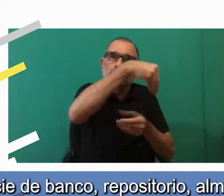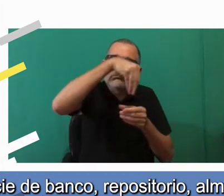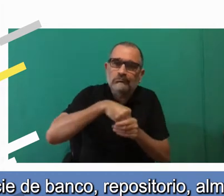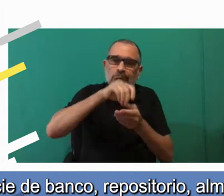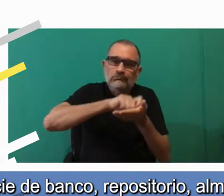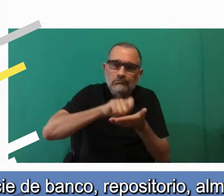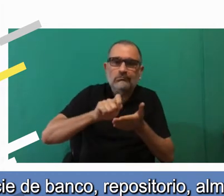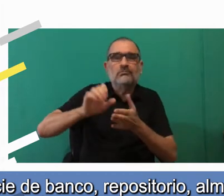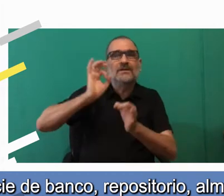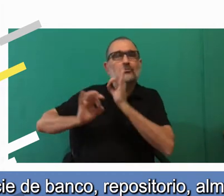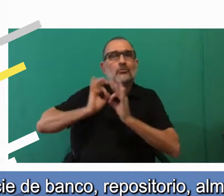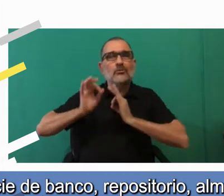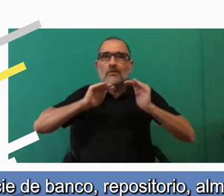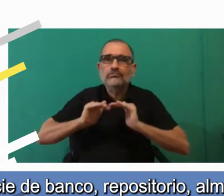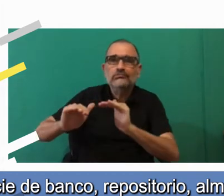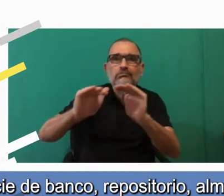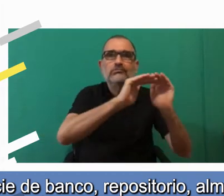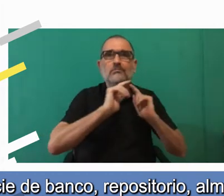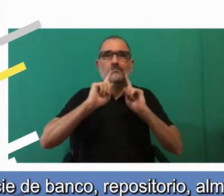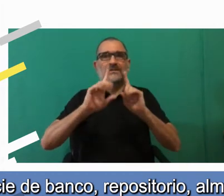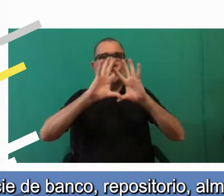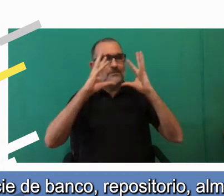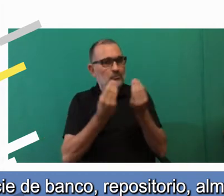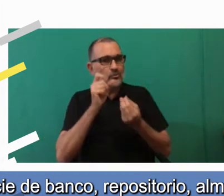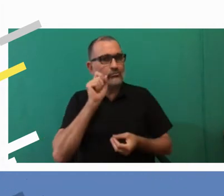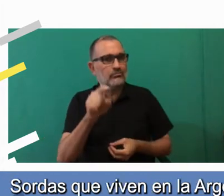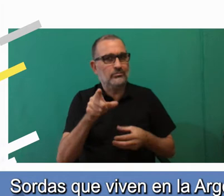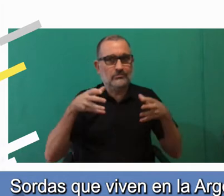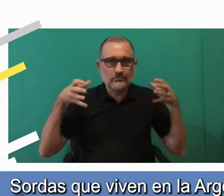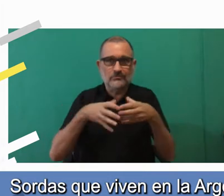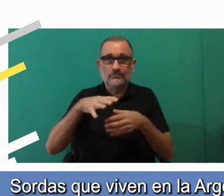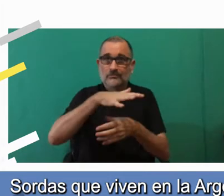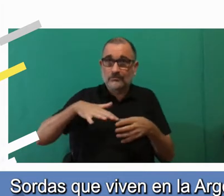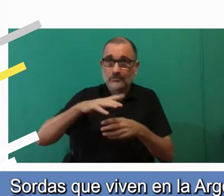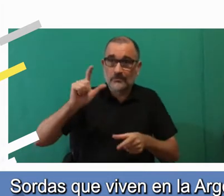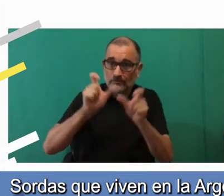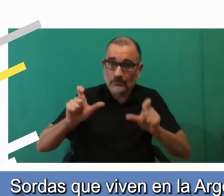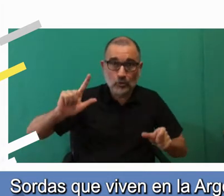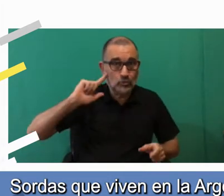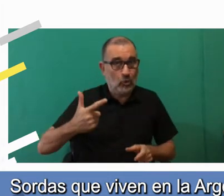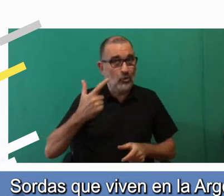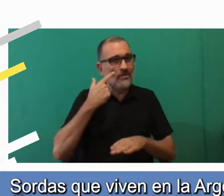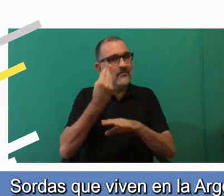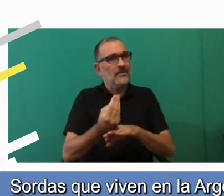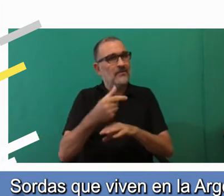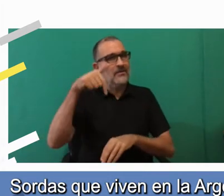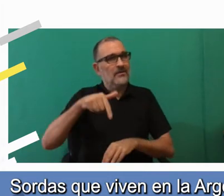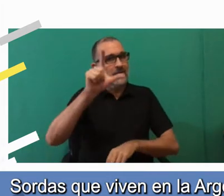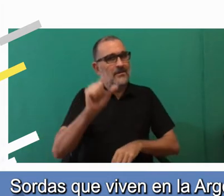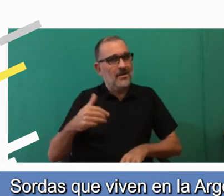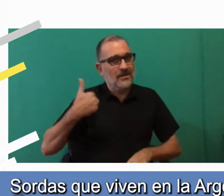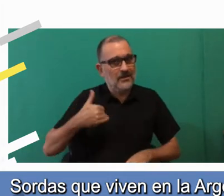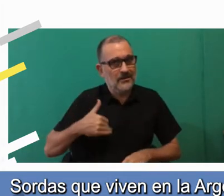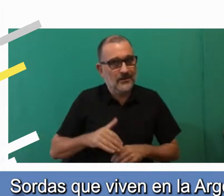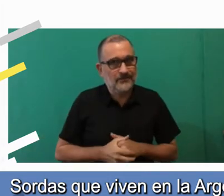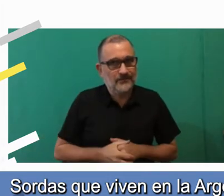registro de historias en singular de personas sordas que viven en la Argentina. La comunidad sorda